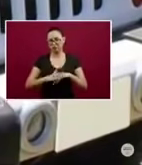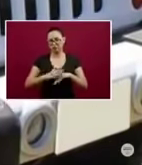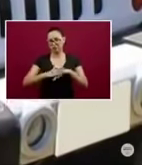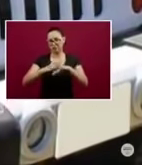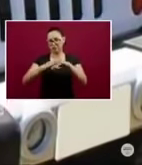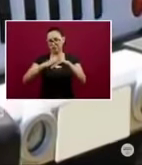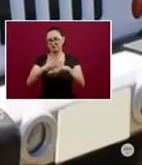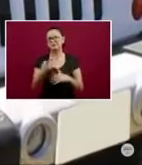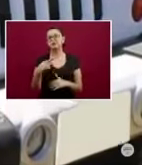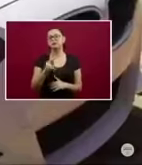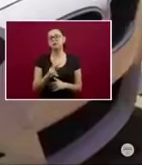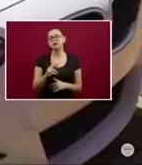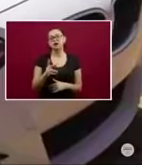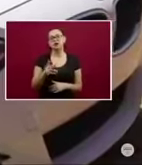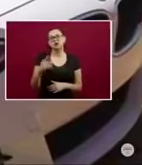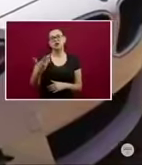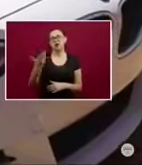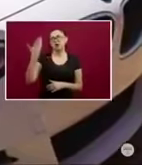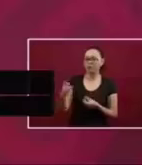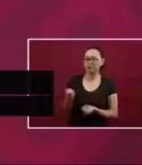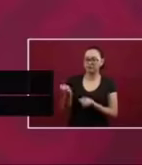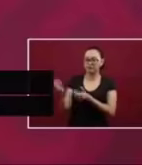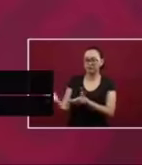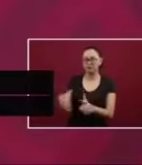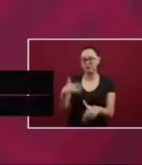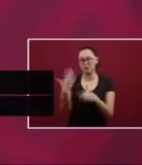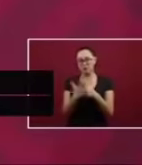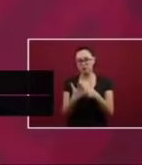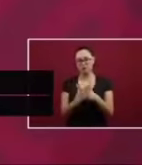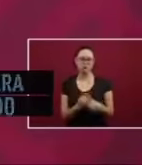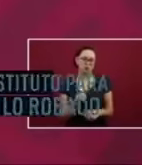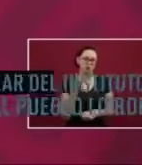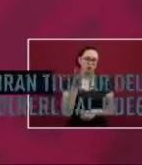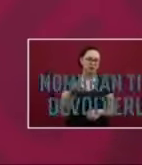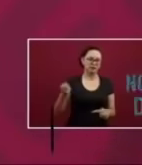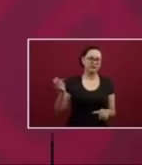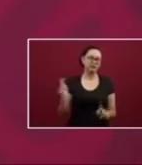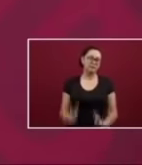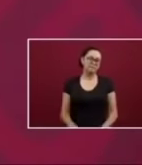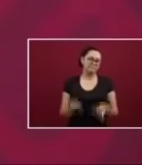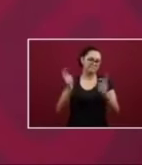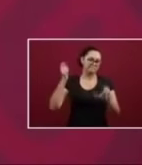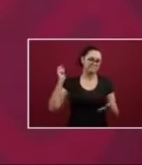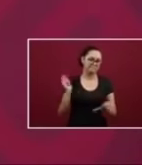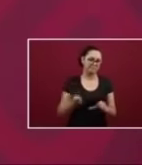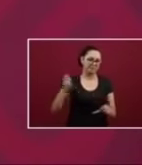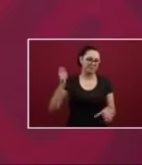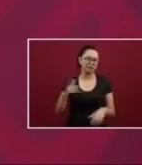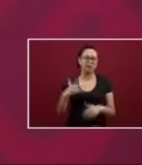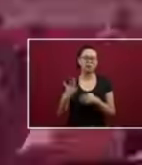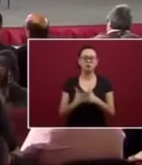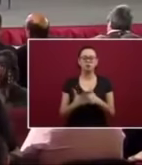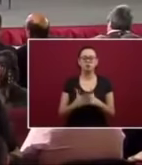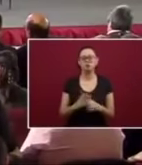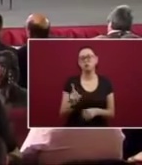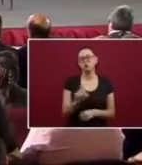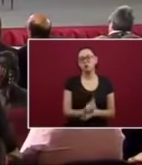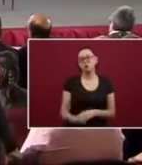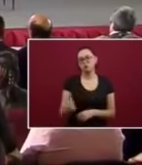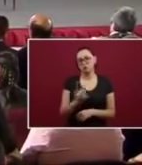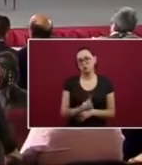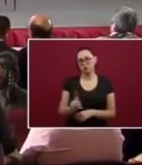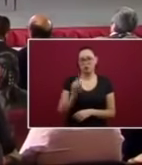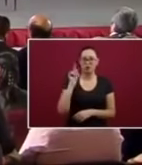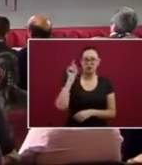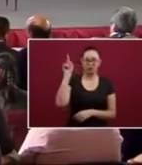las Lomas o Jardines del Pedregal donde opere, uh-huh, una fundación, sí, lo puedes dar en otra zona, pero ¿por qué dárselas ahí, sí, a ciertas